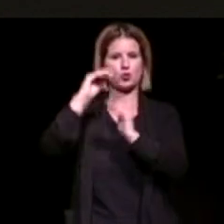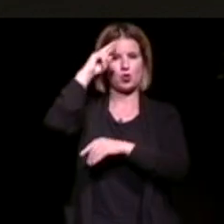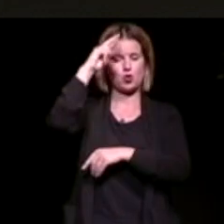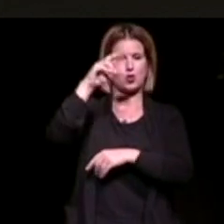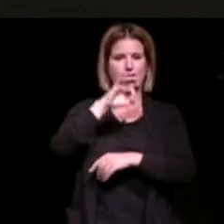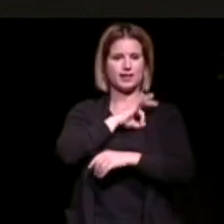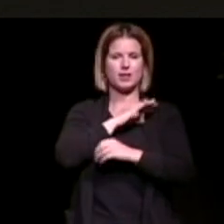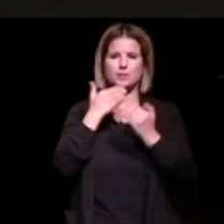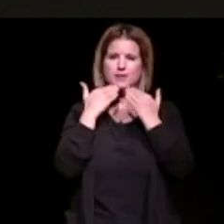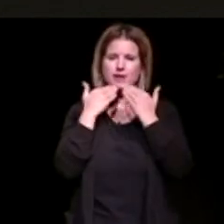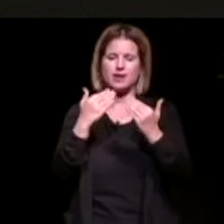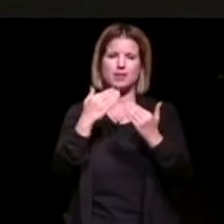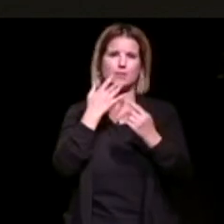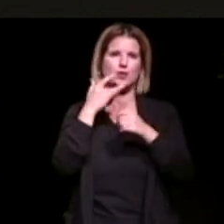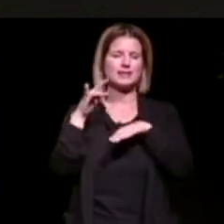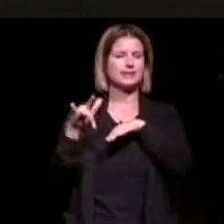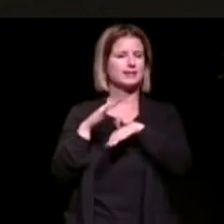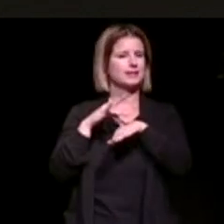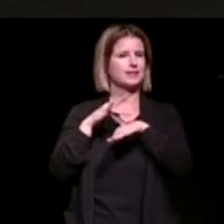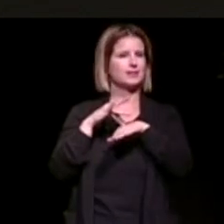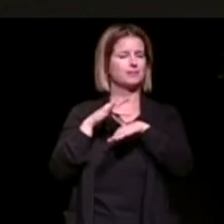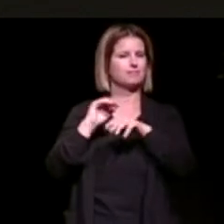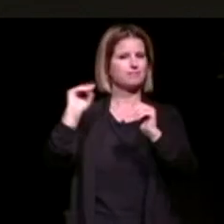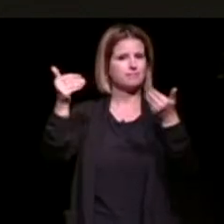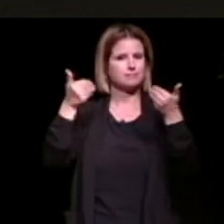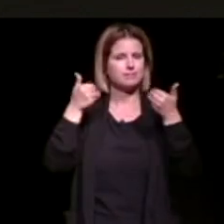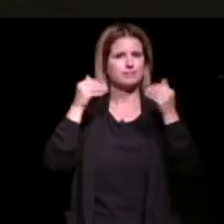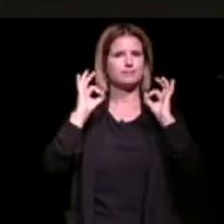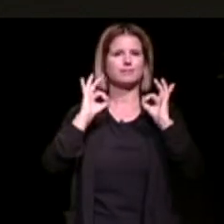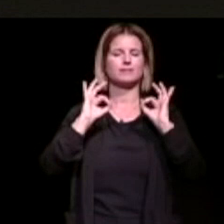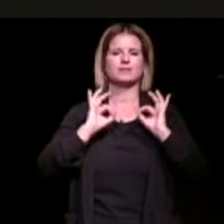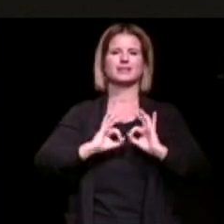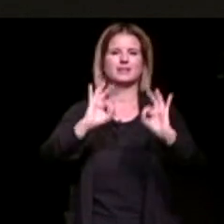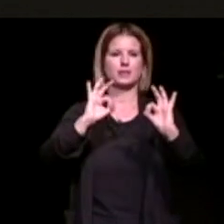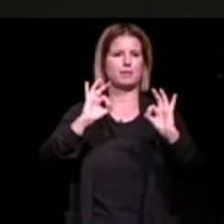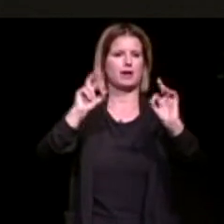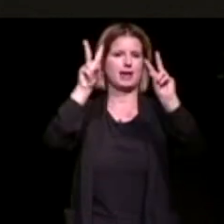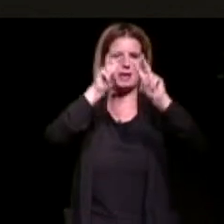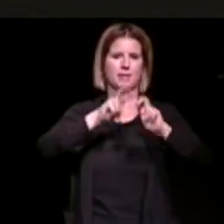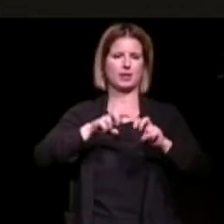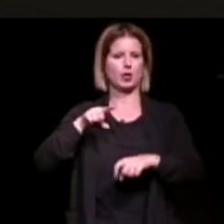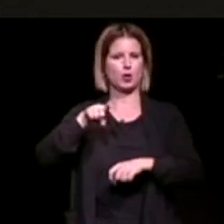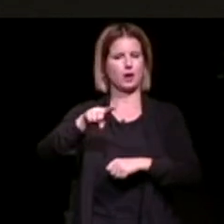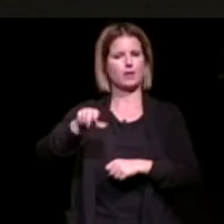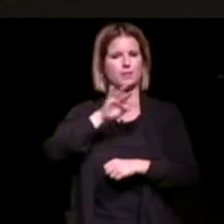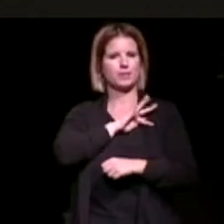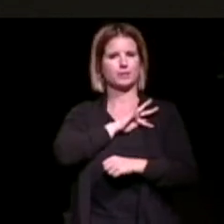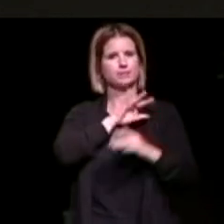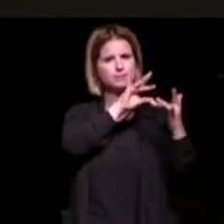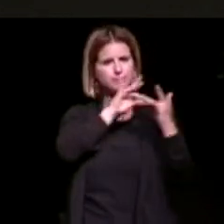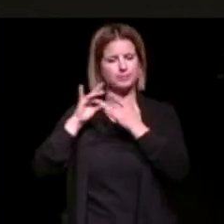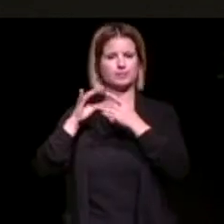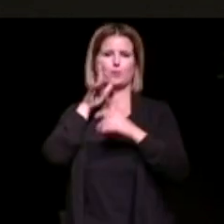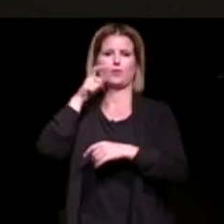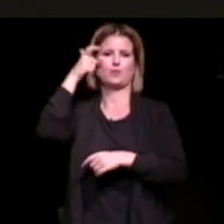por la sensibilidad que han tenido premiando la investigación en cáncer además liderada por una